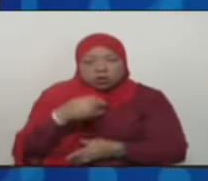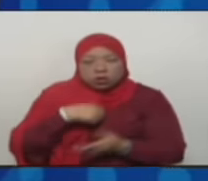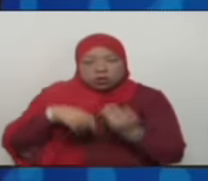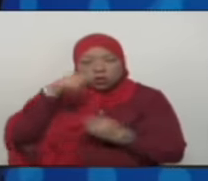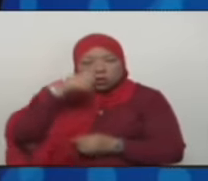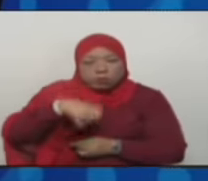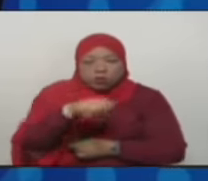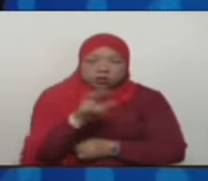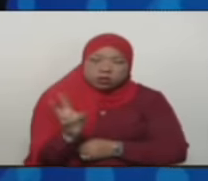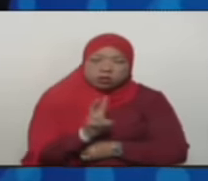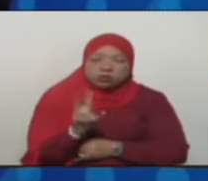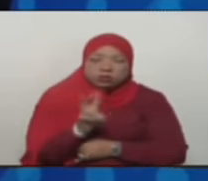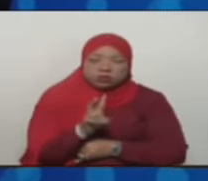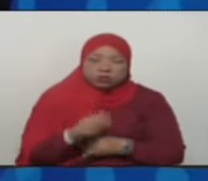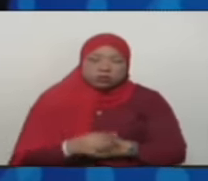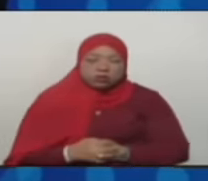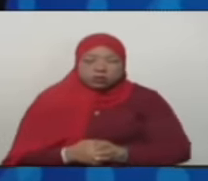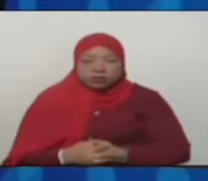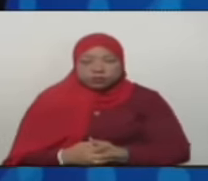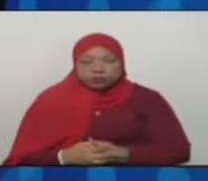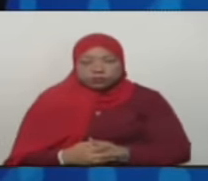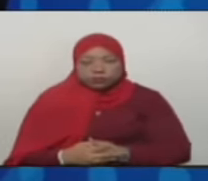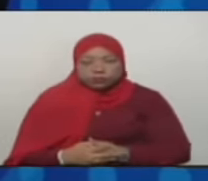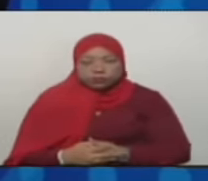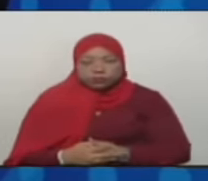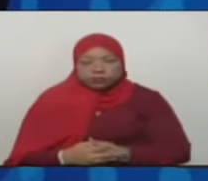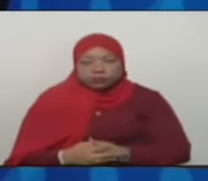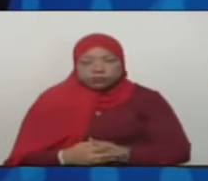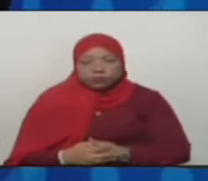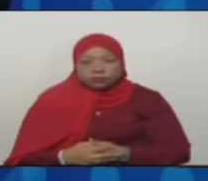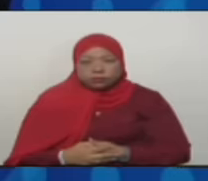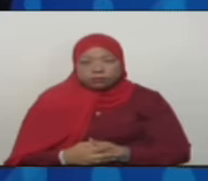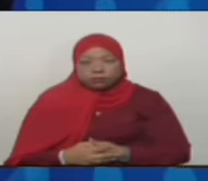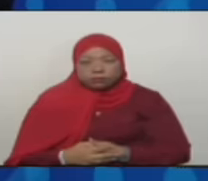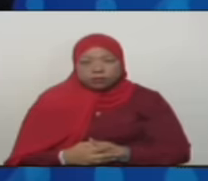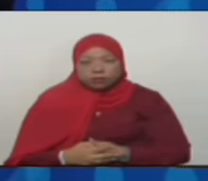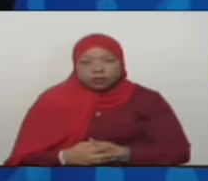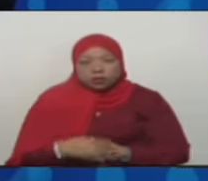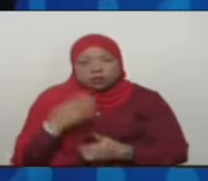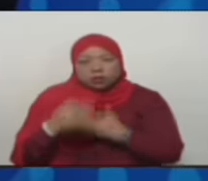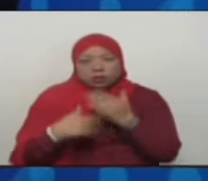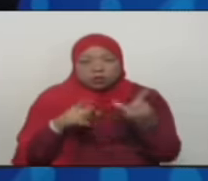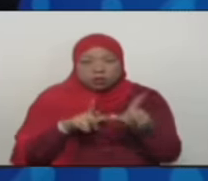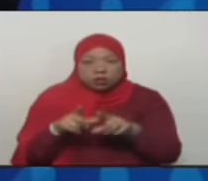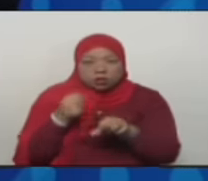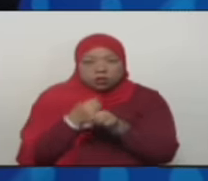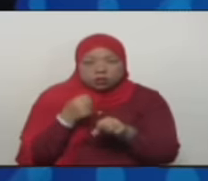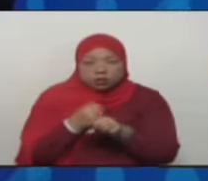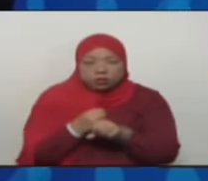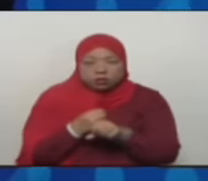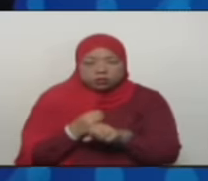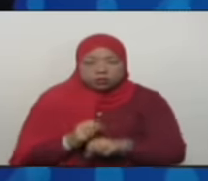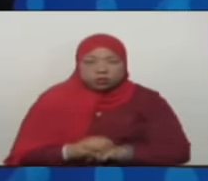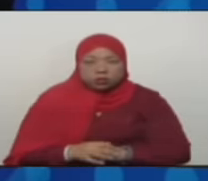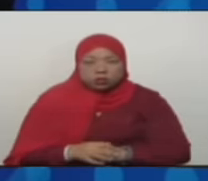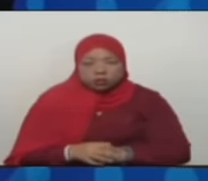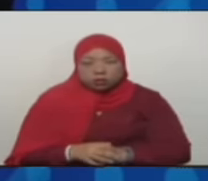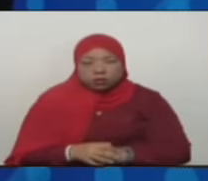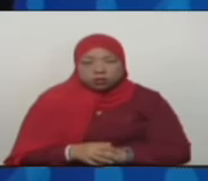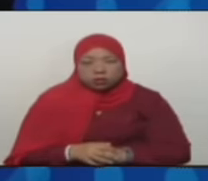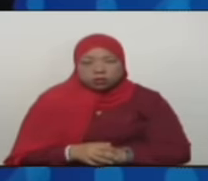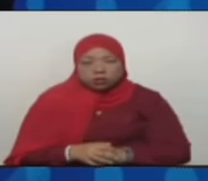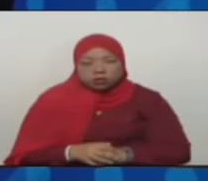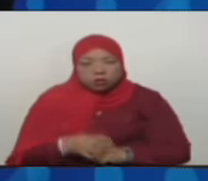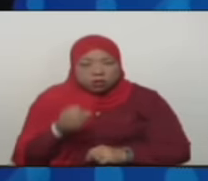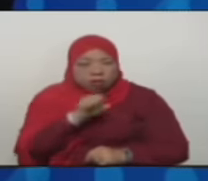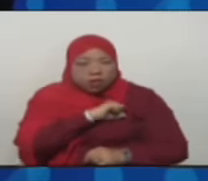población venezolana. Y ellos creían que tenían lista la apuesta. Ellos no